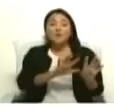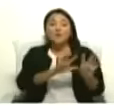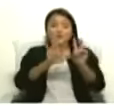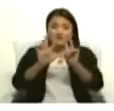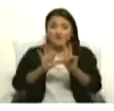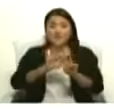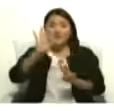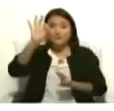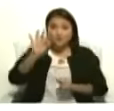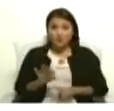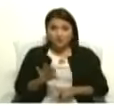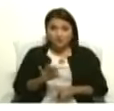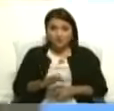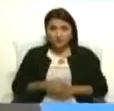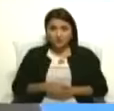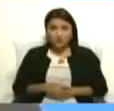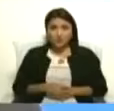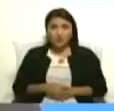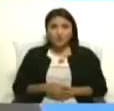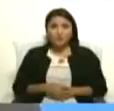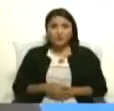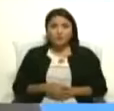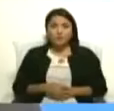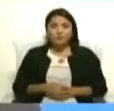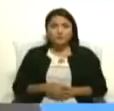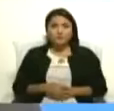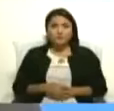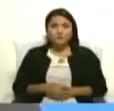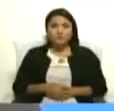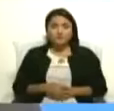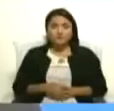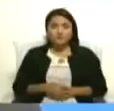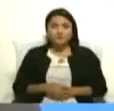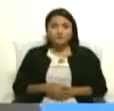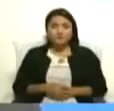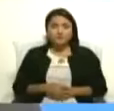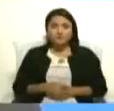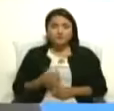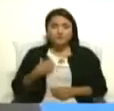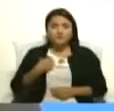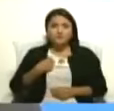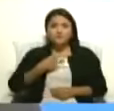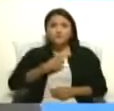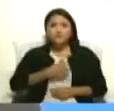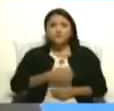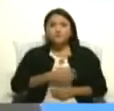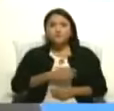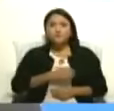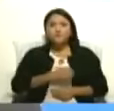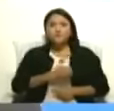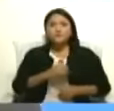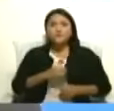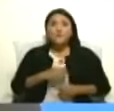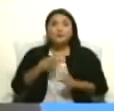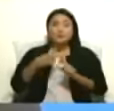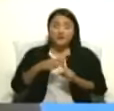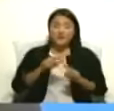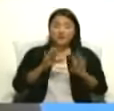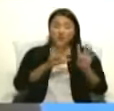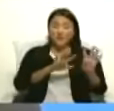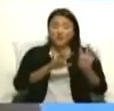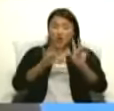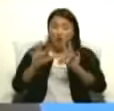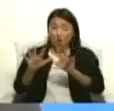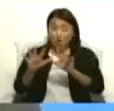por 96 y pico por la que menos votación obtuvo y 98 por